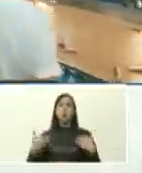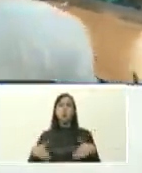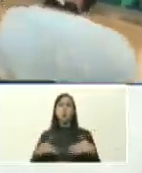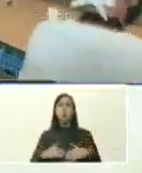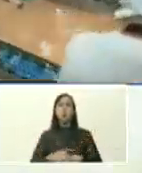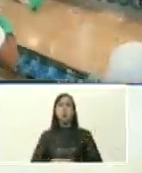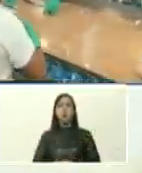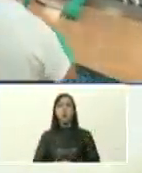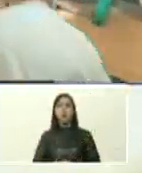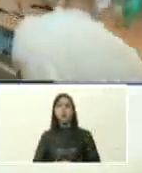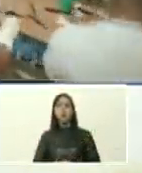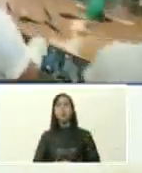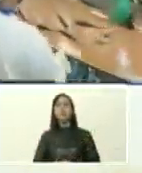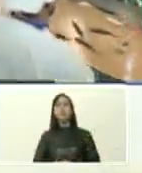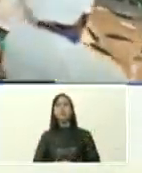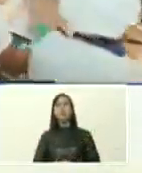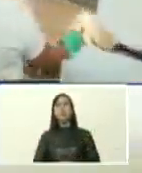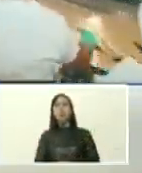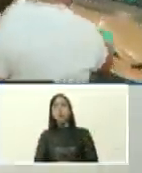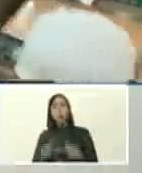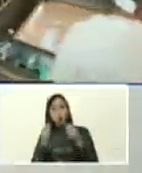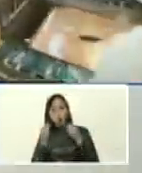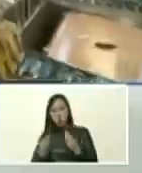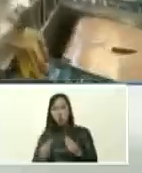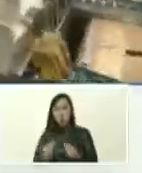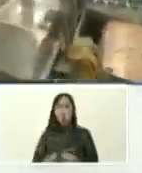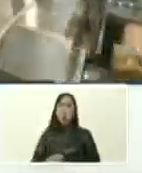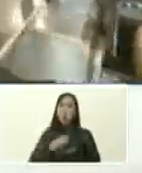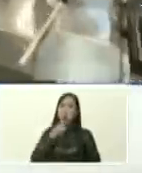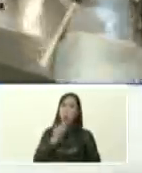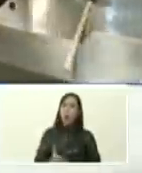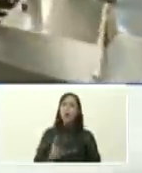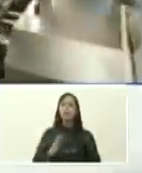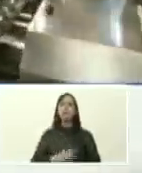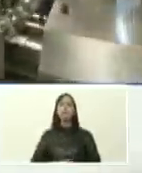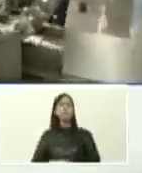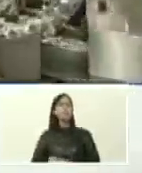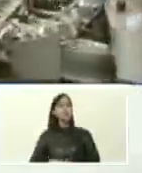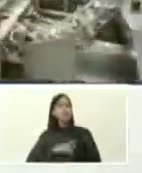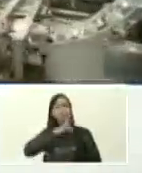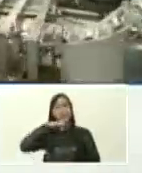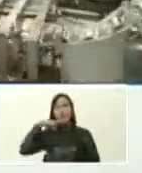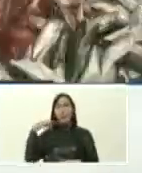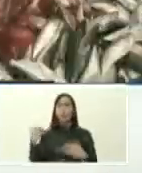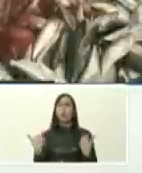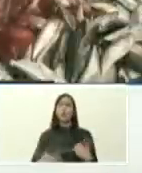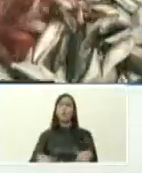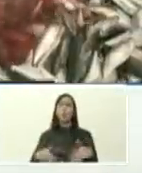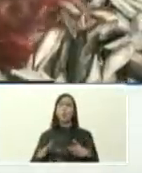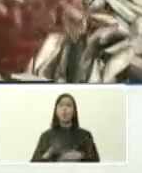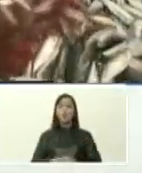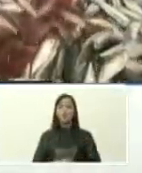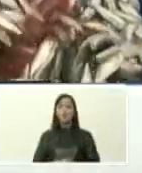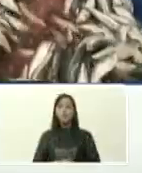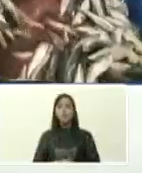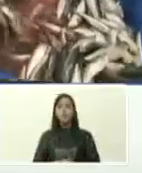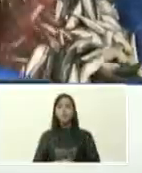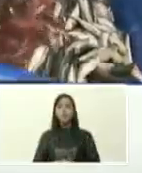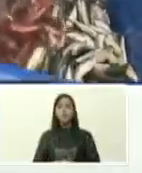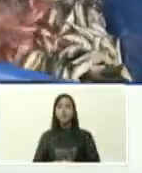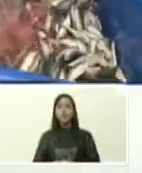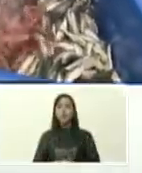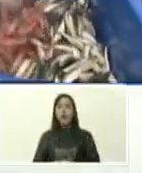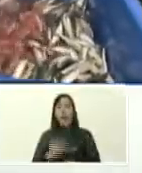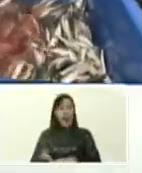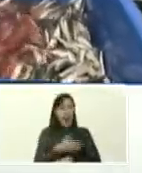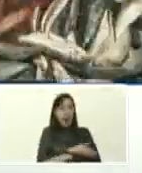rica. Y es muy nutritiva. Bueno, exquisita. Me habían dicho que era una